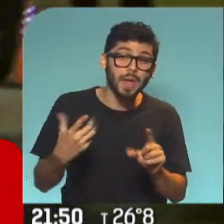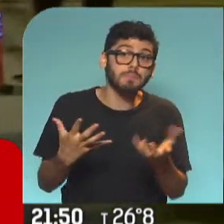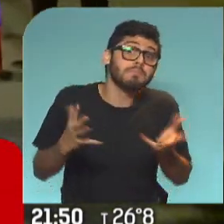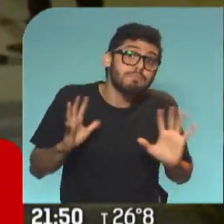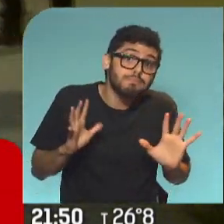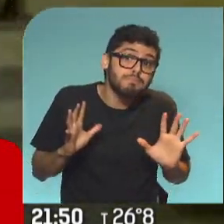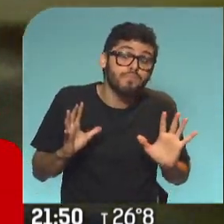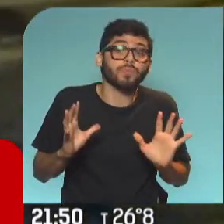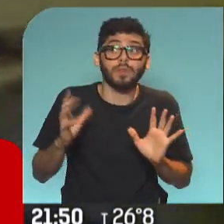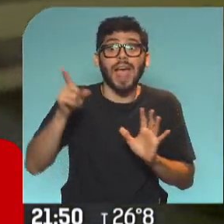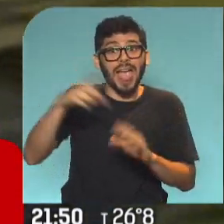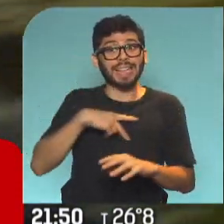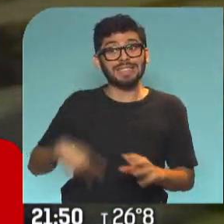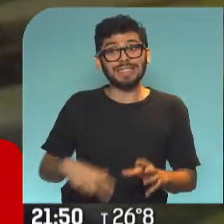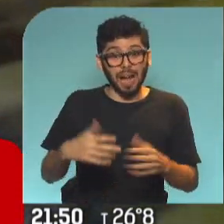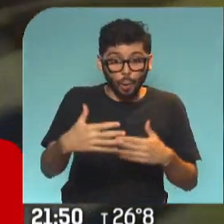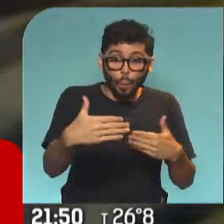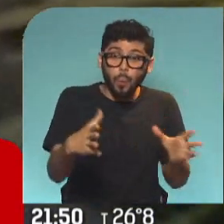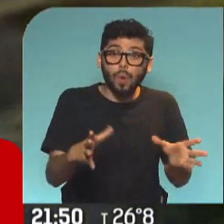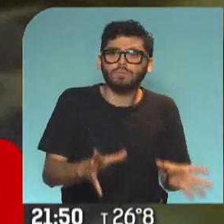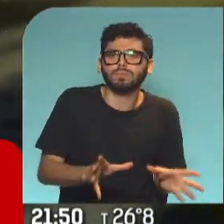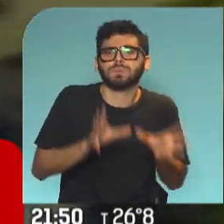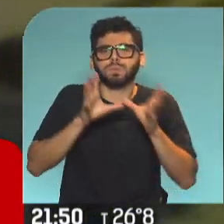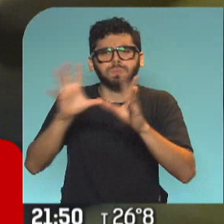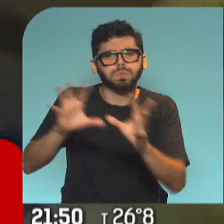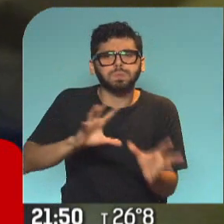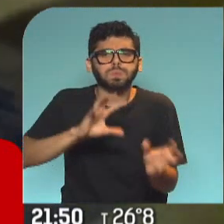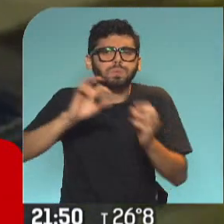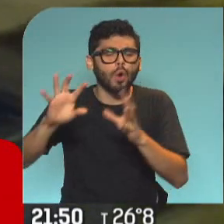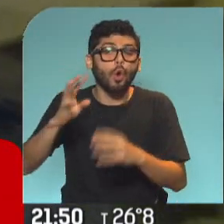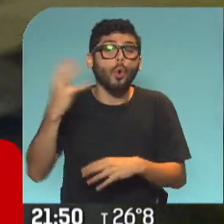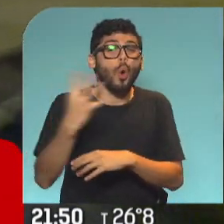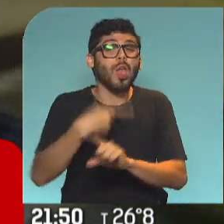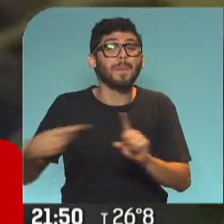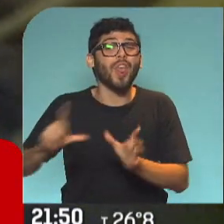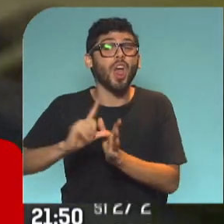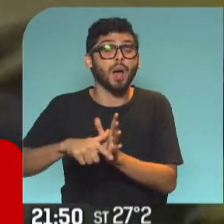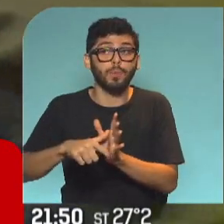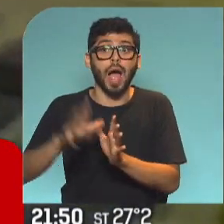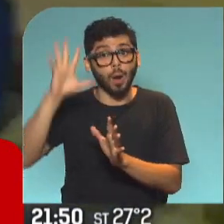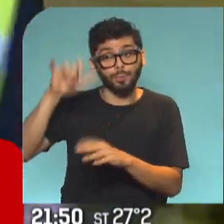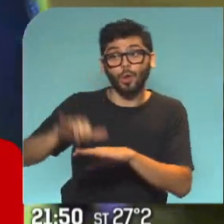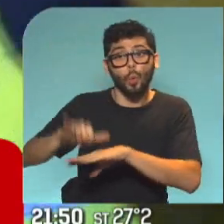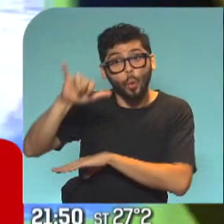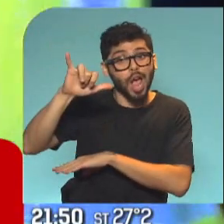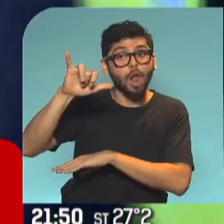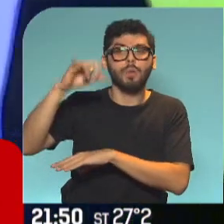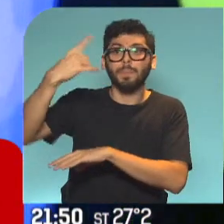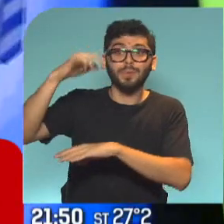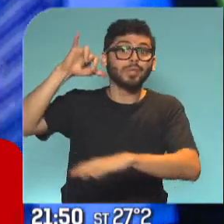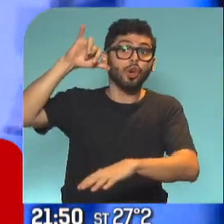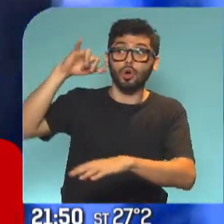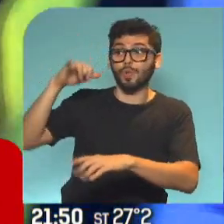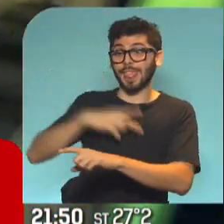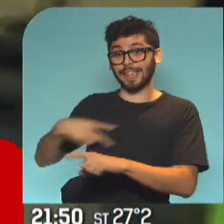la carga en China. Recordemos que este vuelo hizo escala en Barajas y luego... finalmente llegó aquí a la